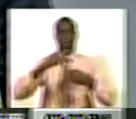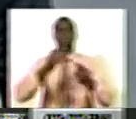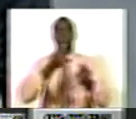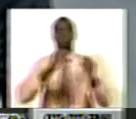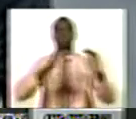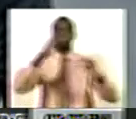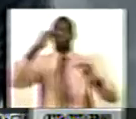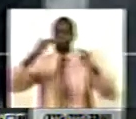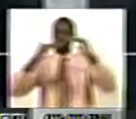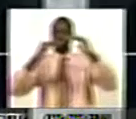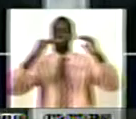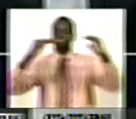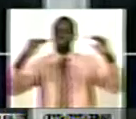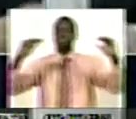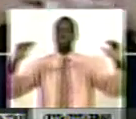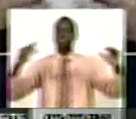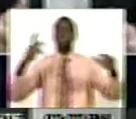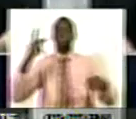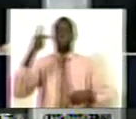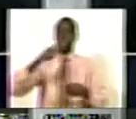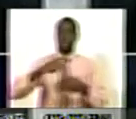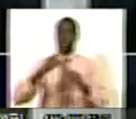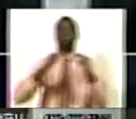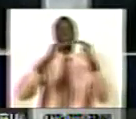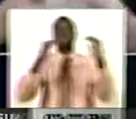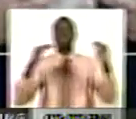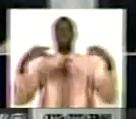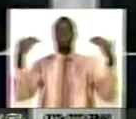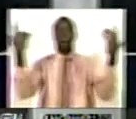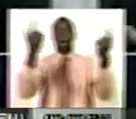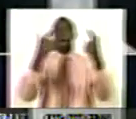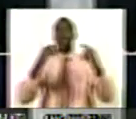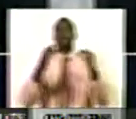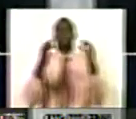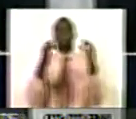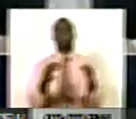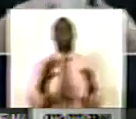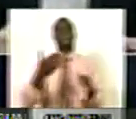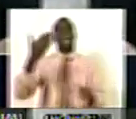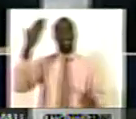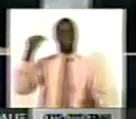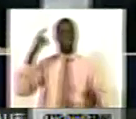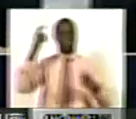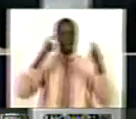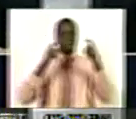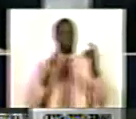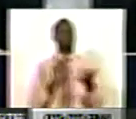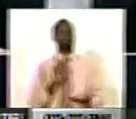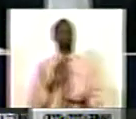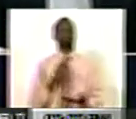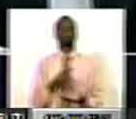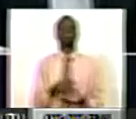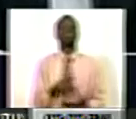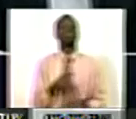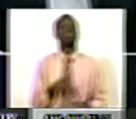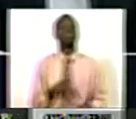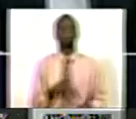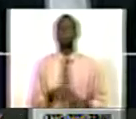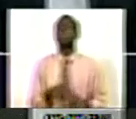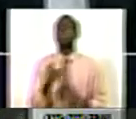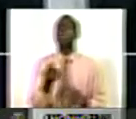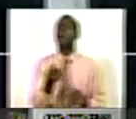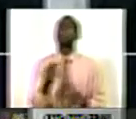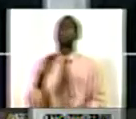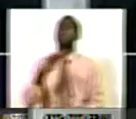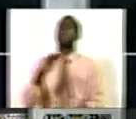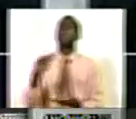precio de petrolero y por un mercado petrolero mucho más justo, como lo hizo el comandante Chávez. Apenas llegaba al gobierno, el comandante consiguió